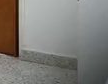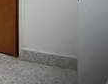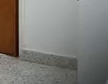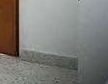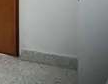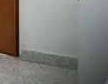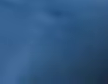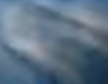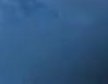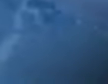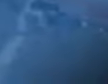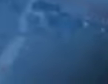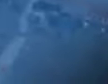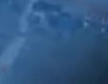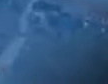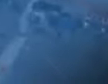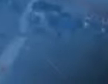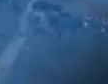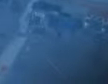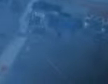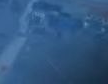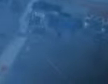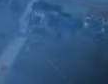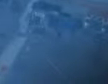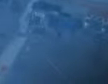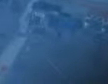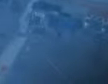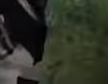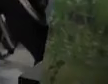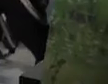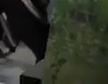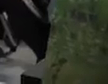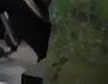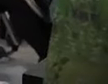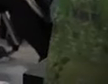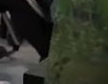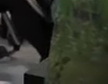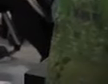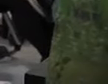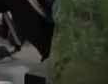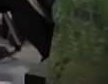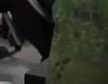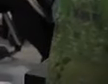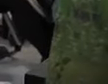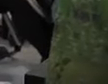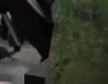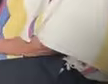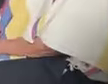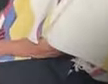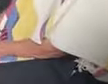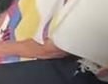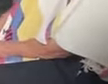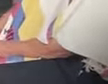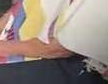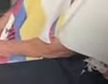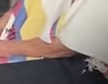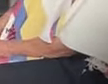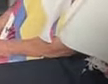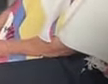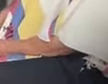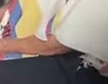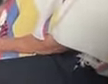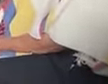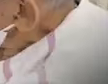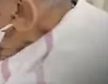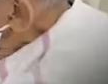38,42%. Ruta cardiocerebrovascular y metabólica. Capresoca EPS, a través de la Subgerencia de Aseguramiento